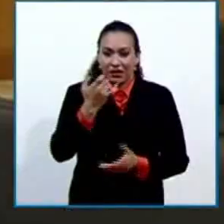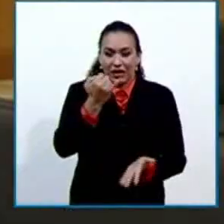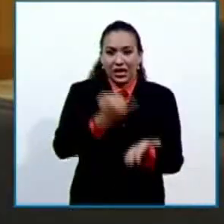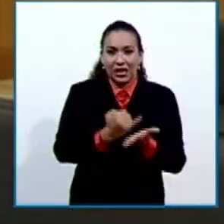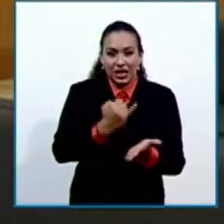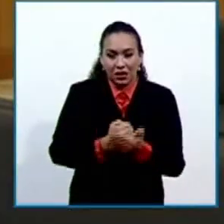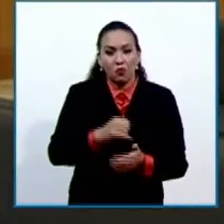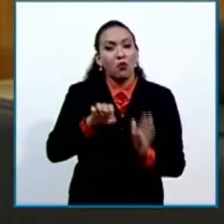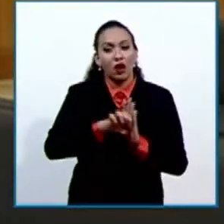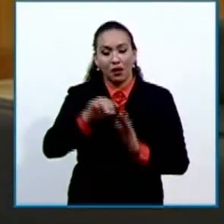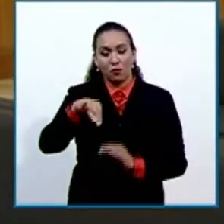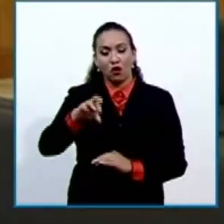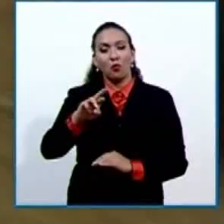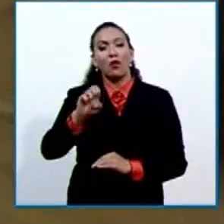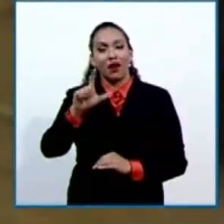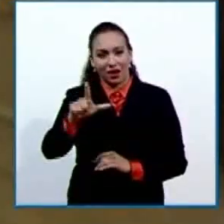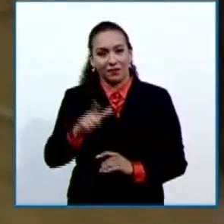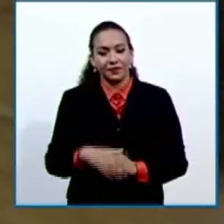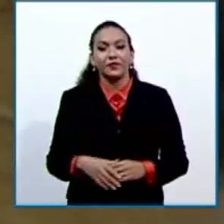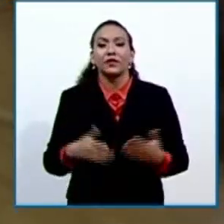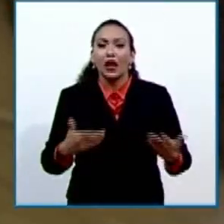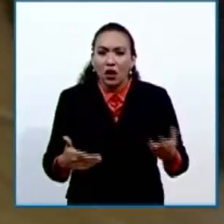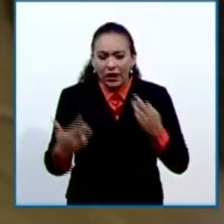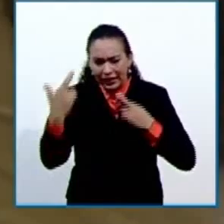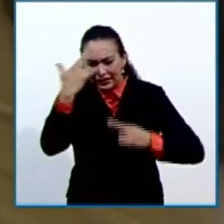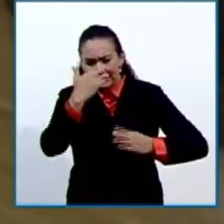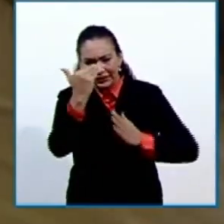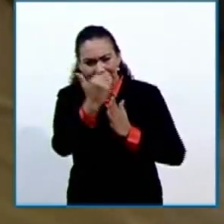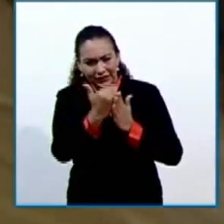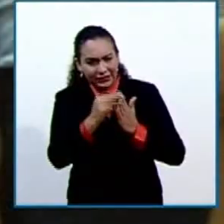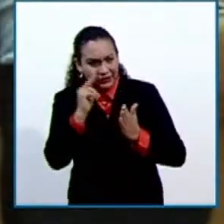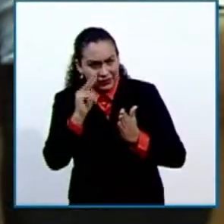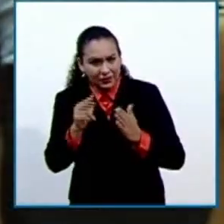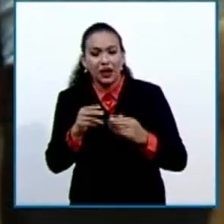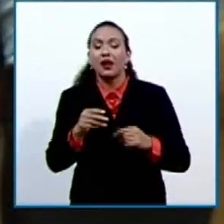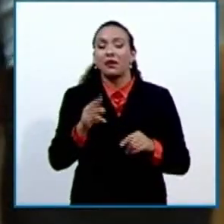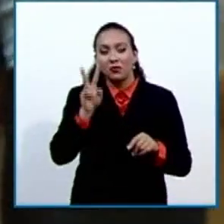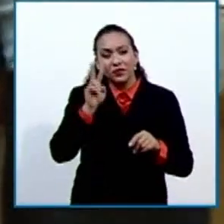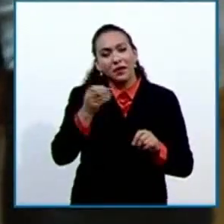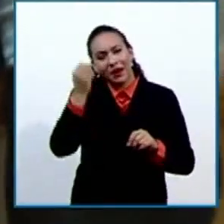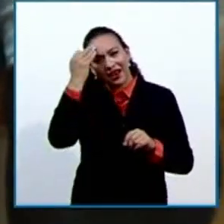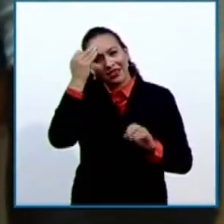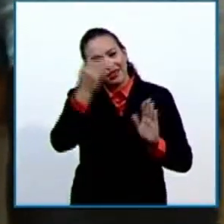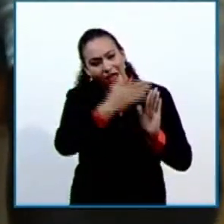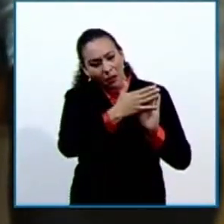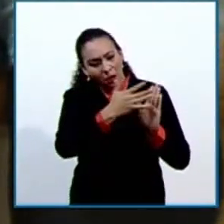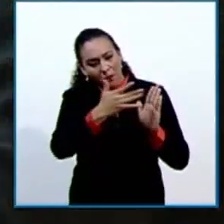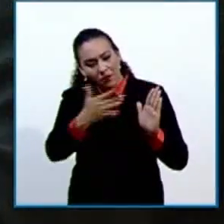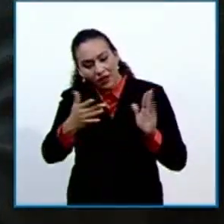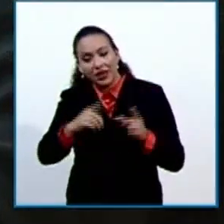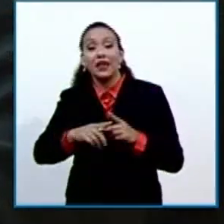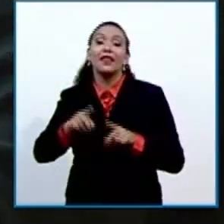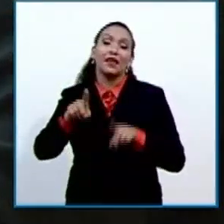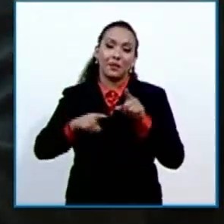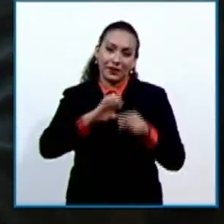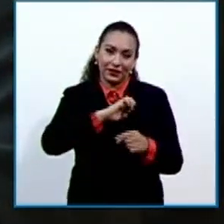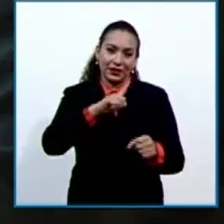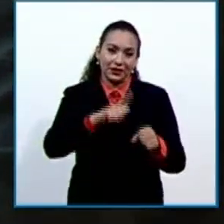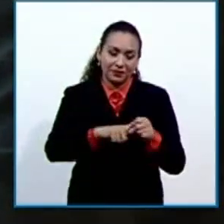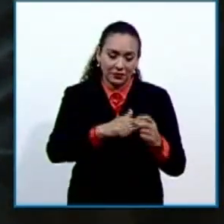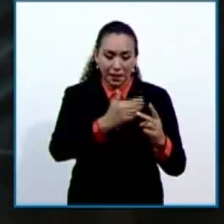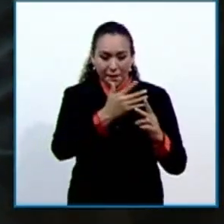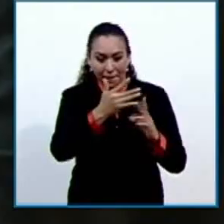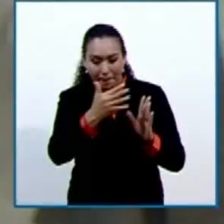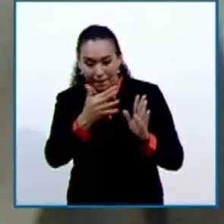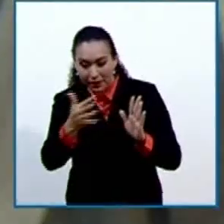estimó que la controversia debía resolverse a partir de criterios de orden cronológico y de especialidad. Así, se observa